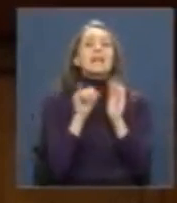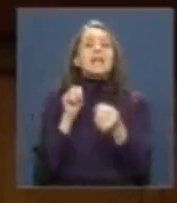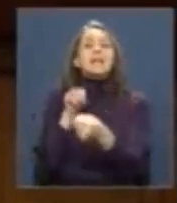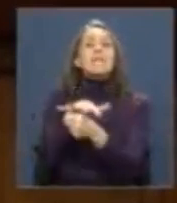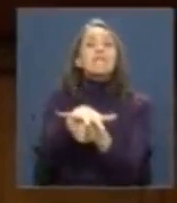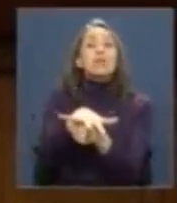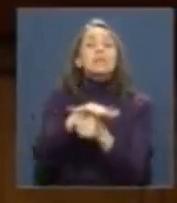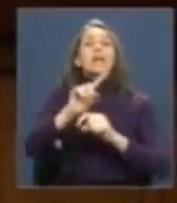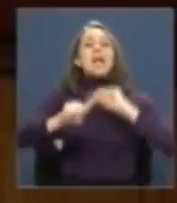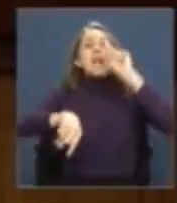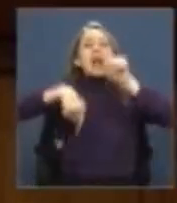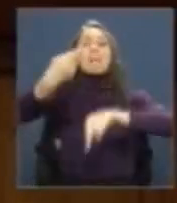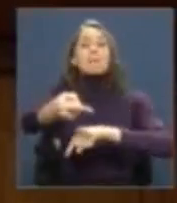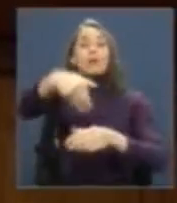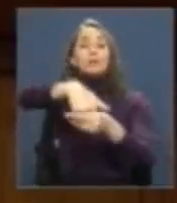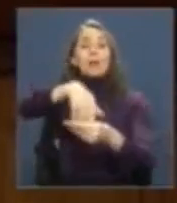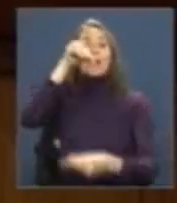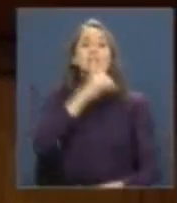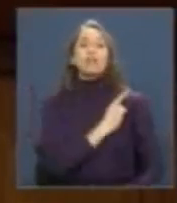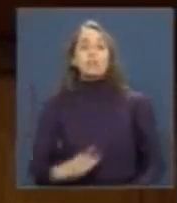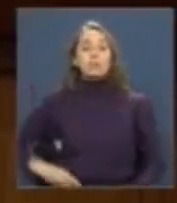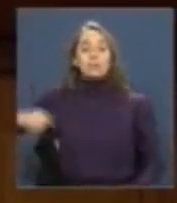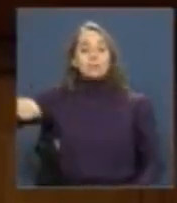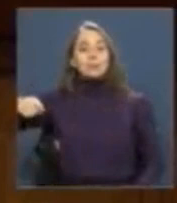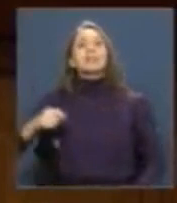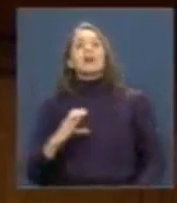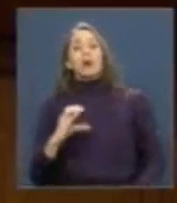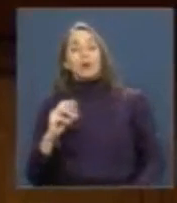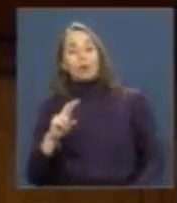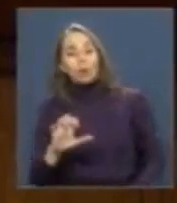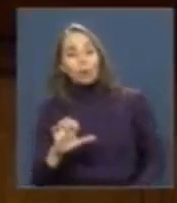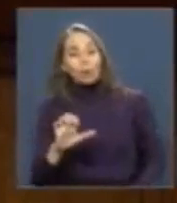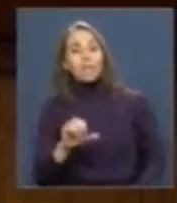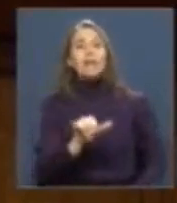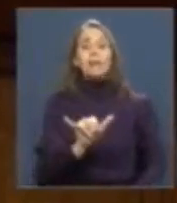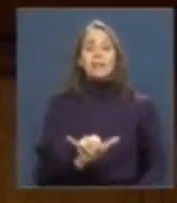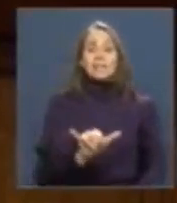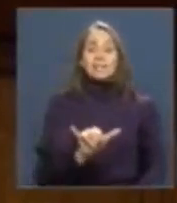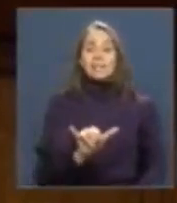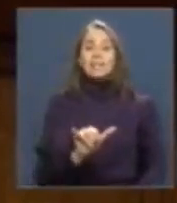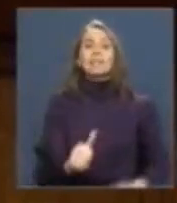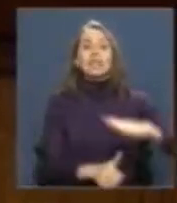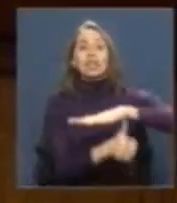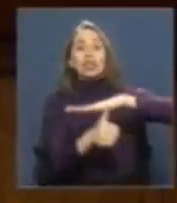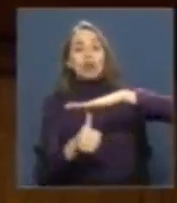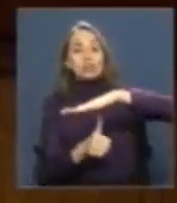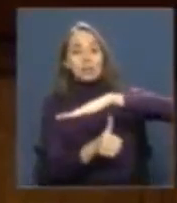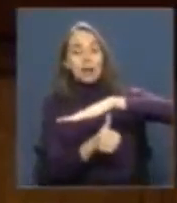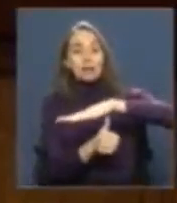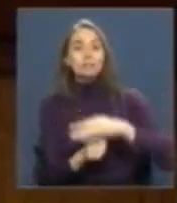siguientes elecciones parlamentarias de consejeros regionales y de aconsejarles respectivamente